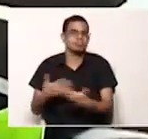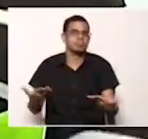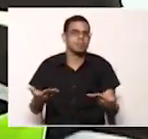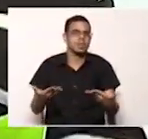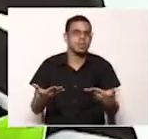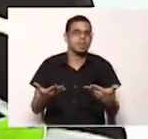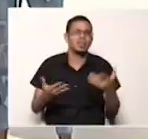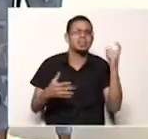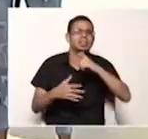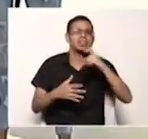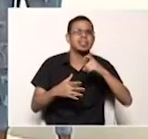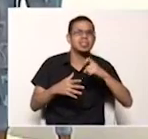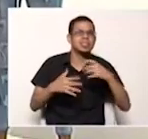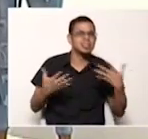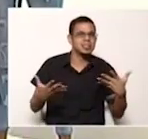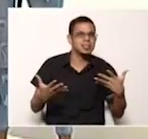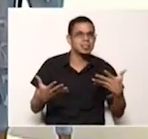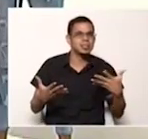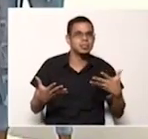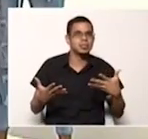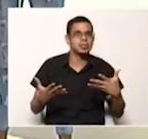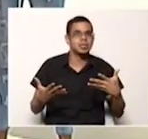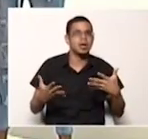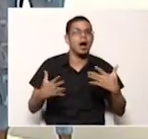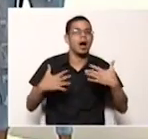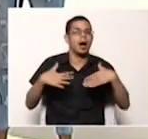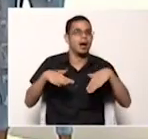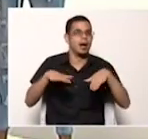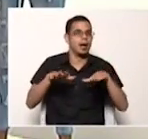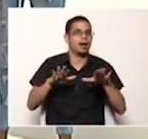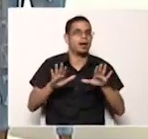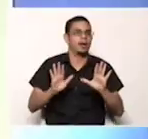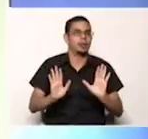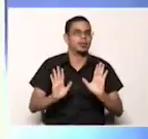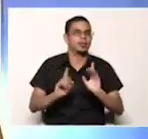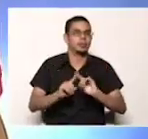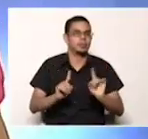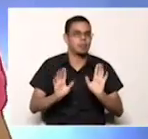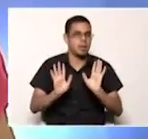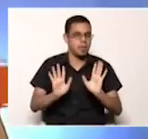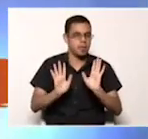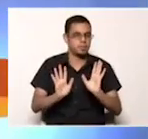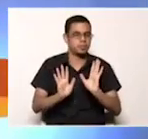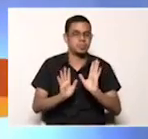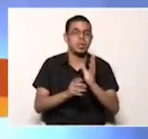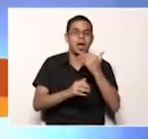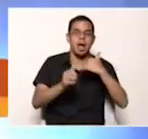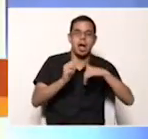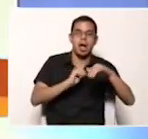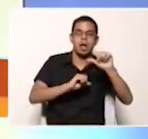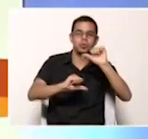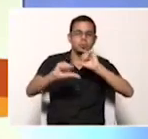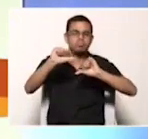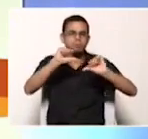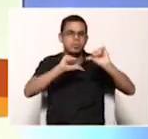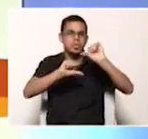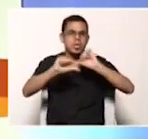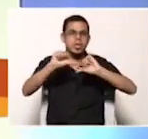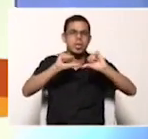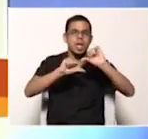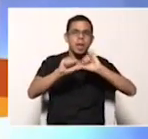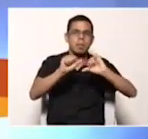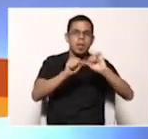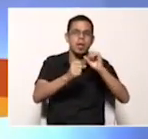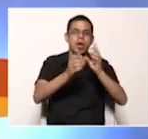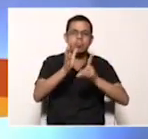Ok, pero también ocurren reacciones químicas en este proceso del calentamiento global y el